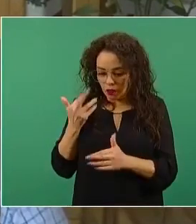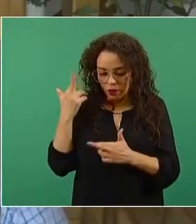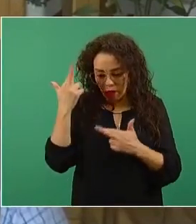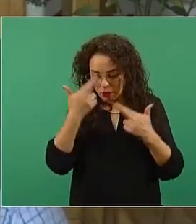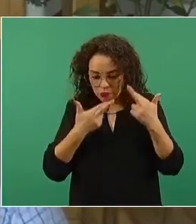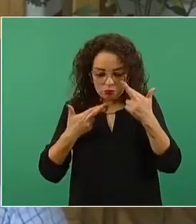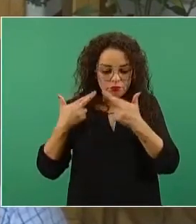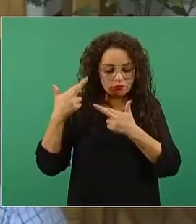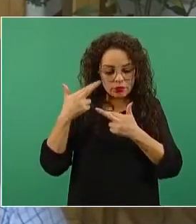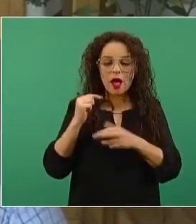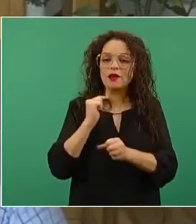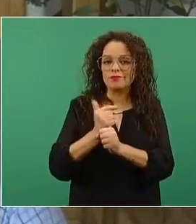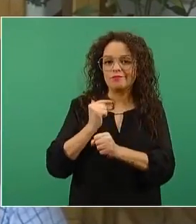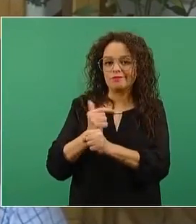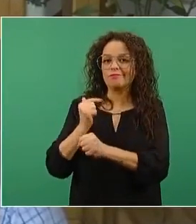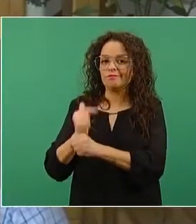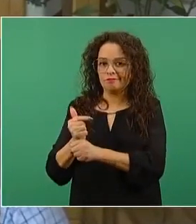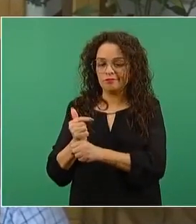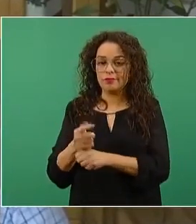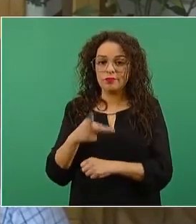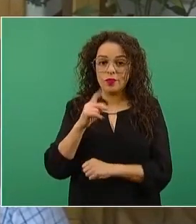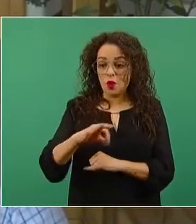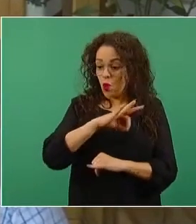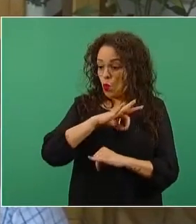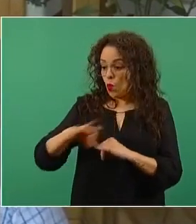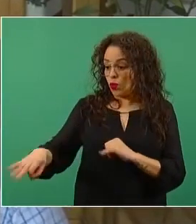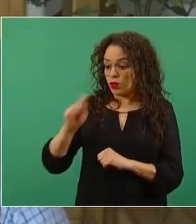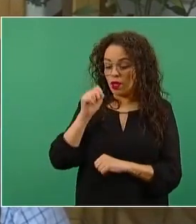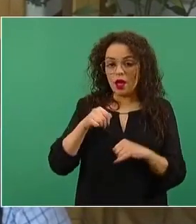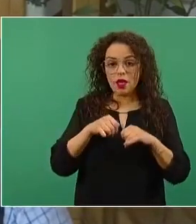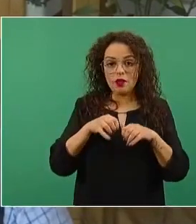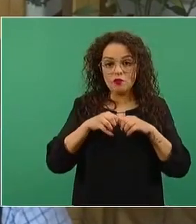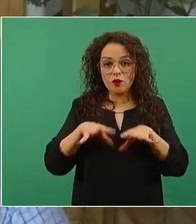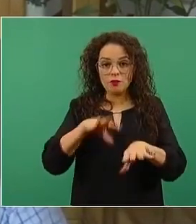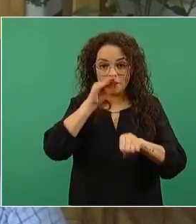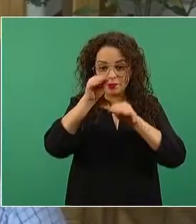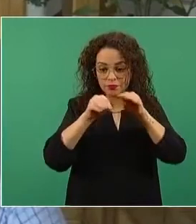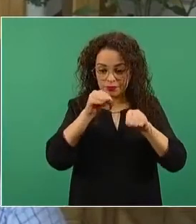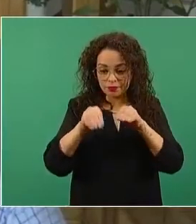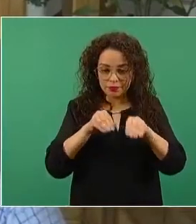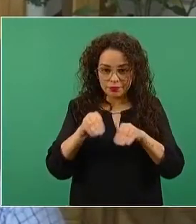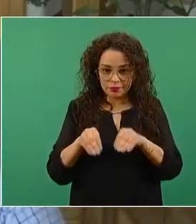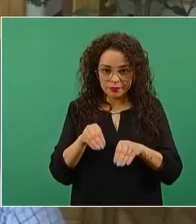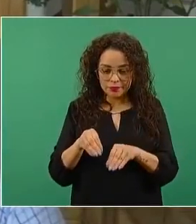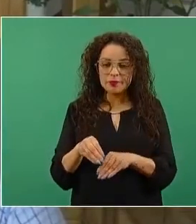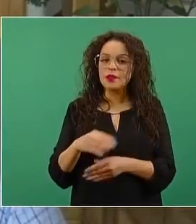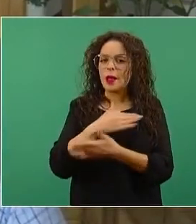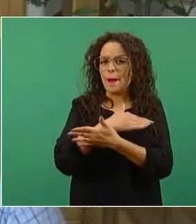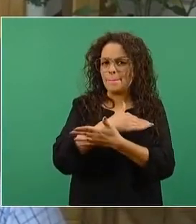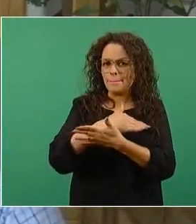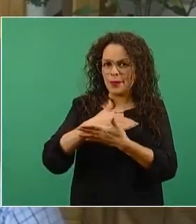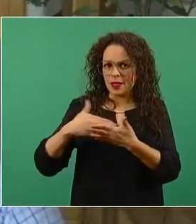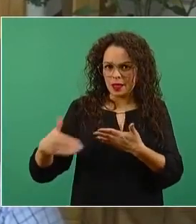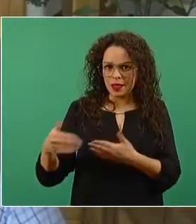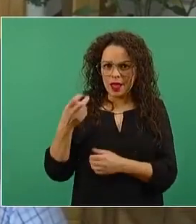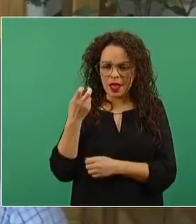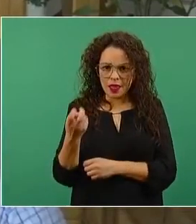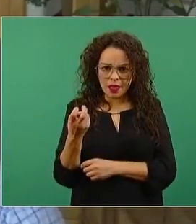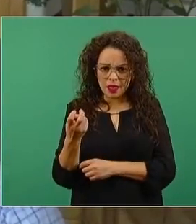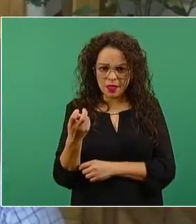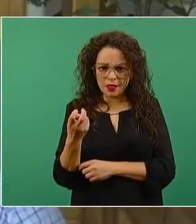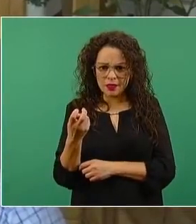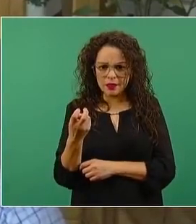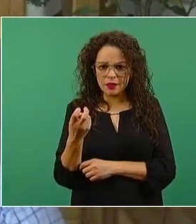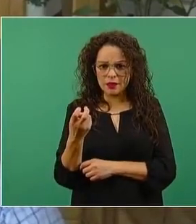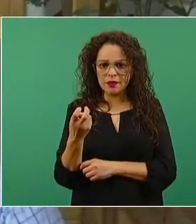la última actualización que nos compartían, de esa mitad que ya prácticamente pasó por el proceso